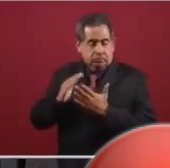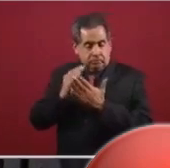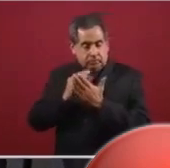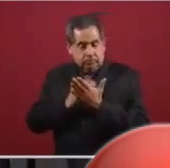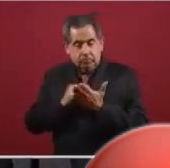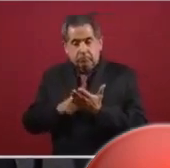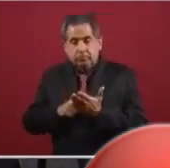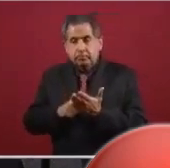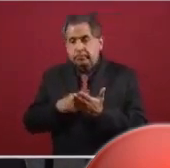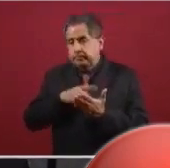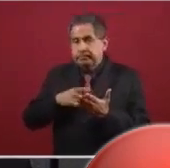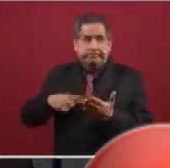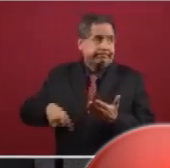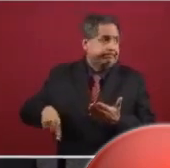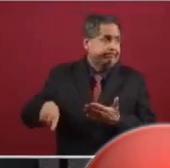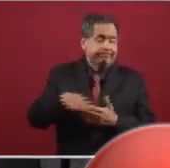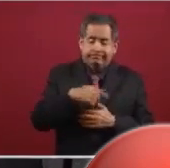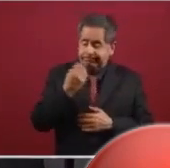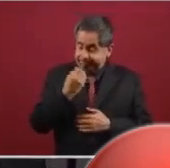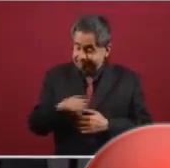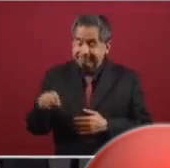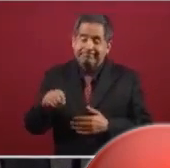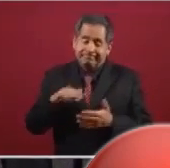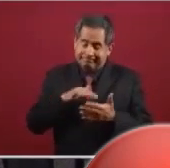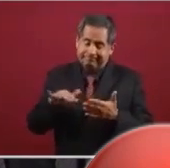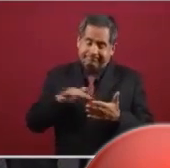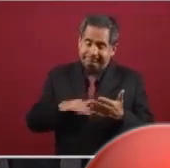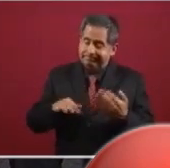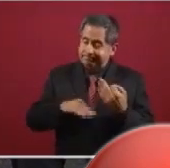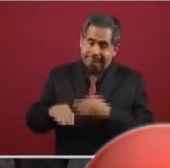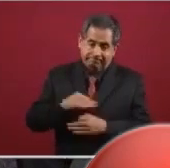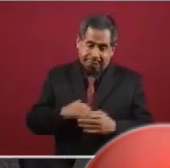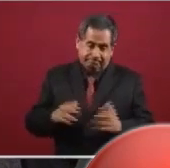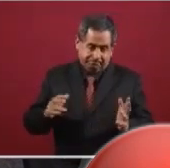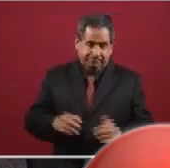ser de lectura obligatoria,